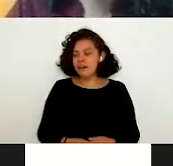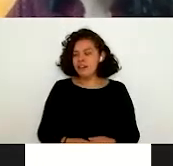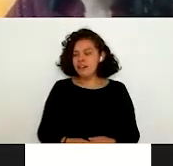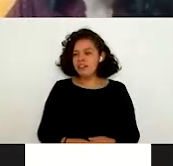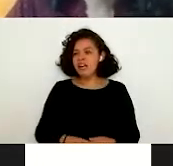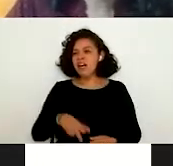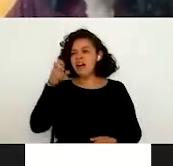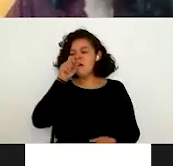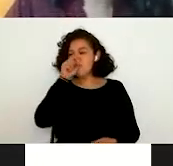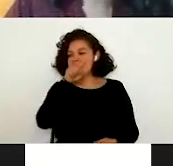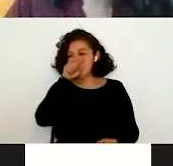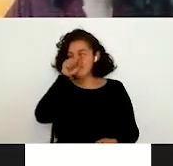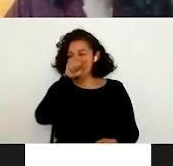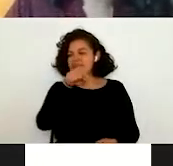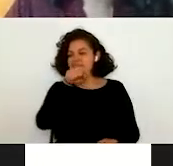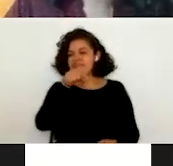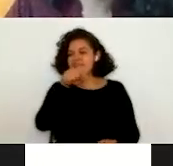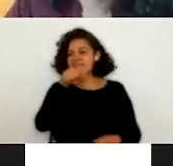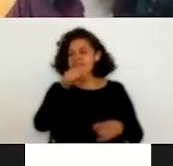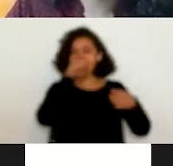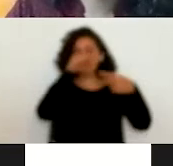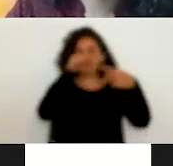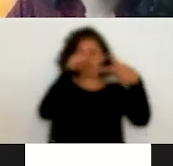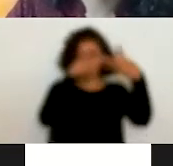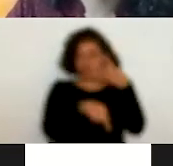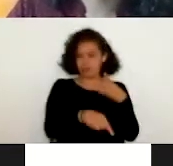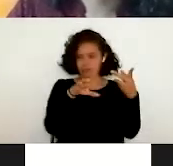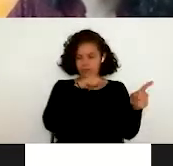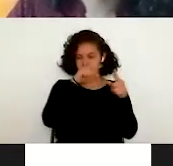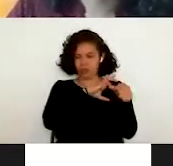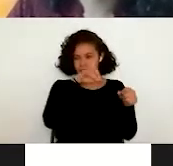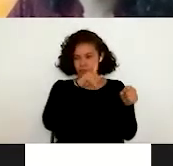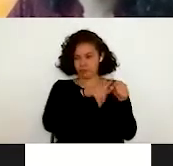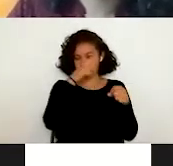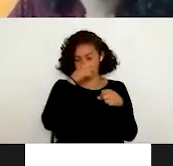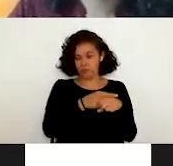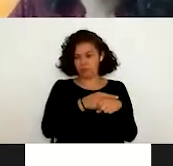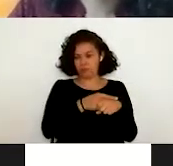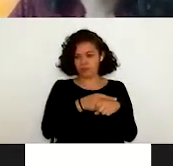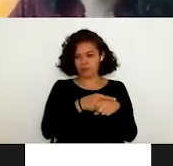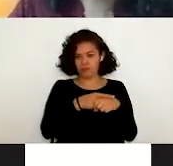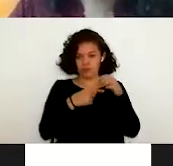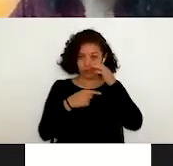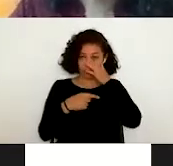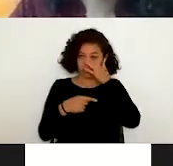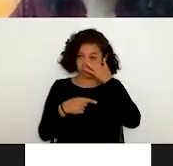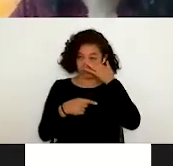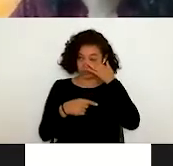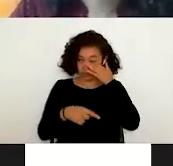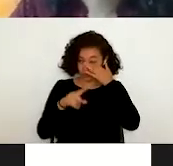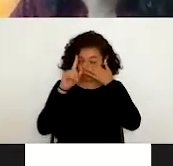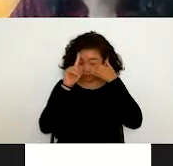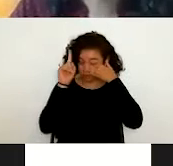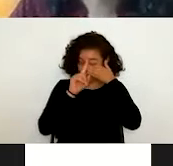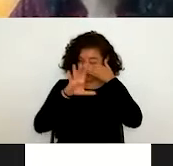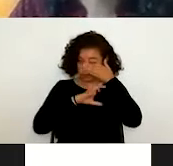metas, ¿no? Hablamos del objetivo específico de impartir asesorías especializadas,